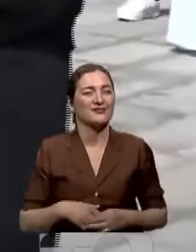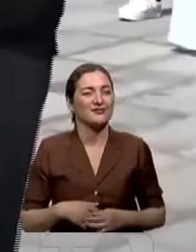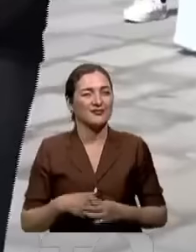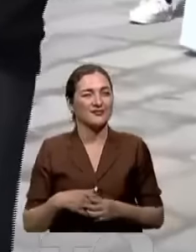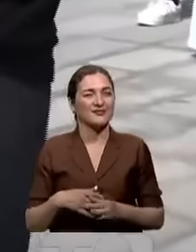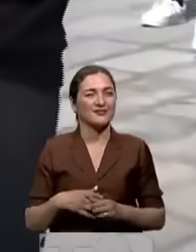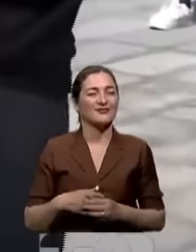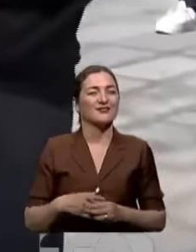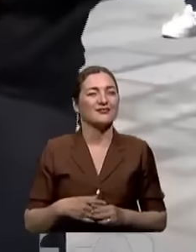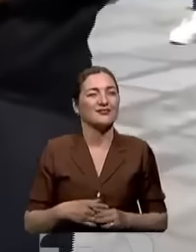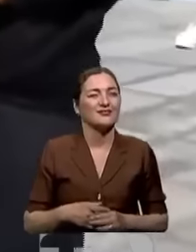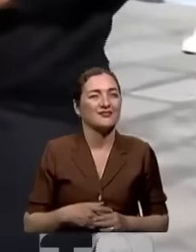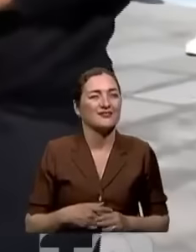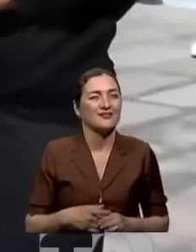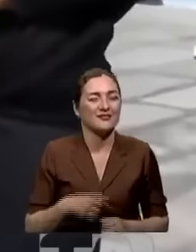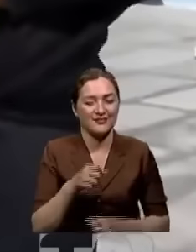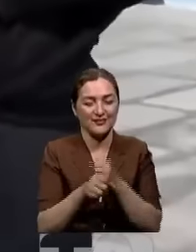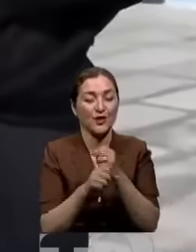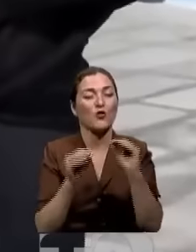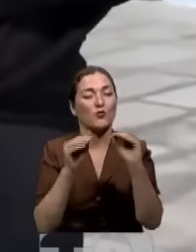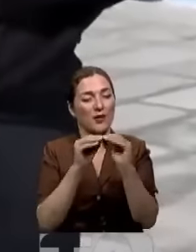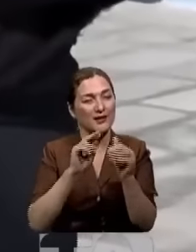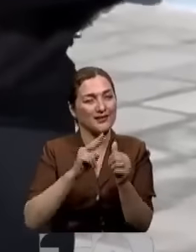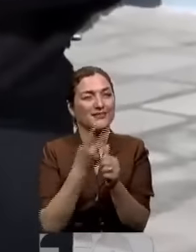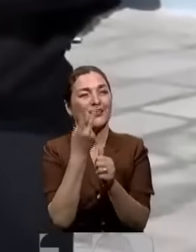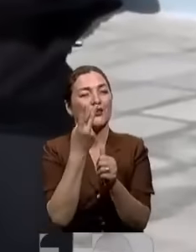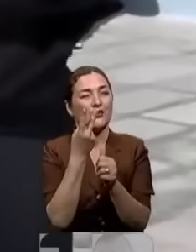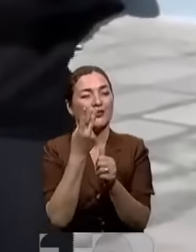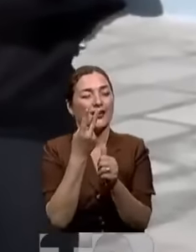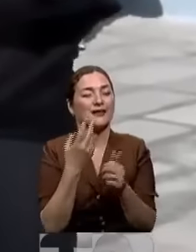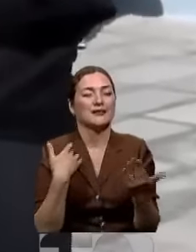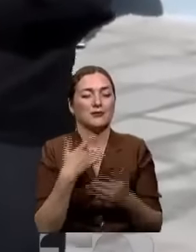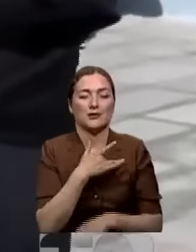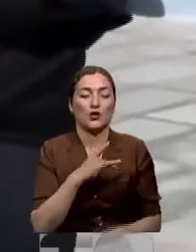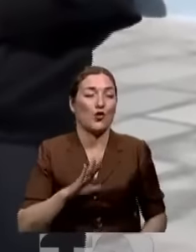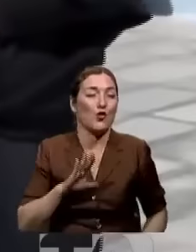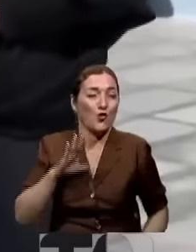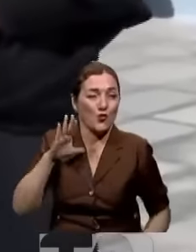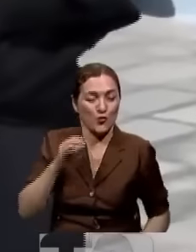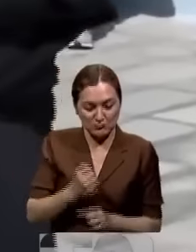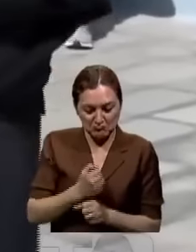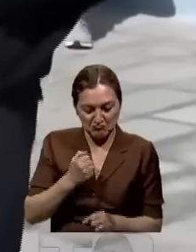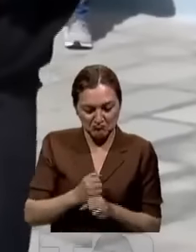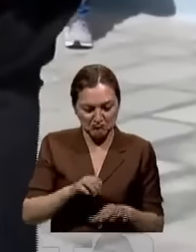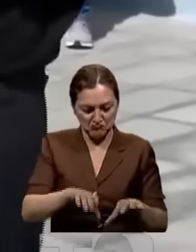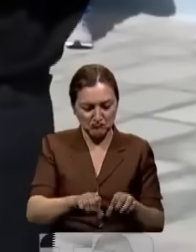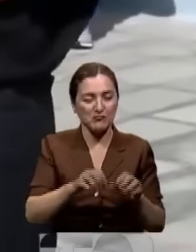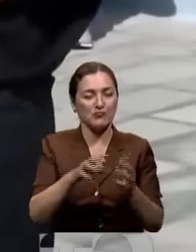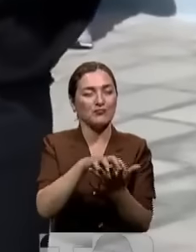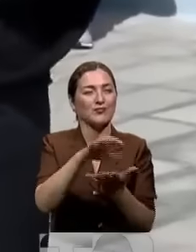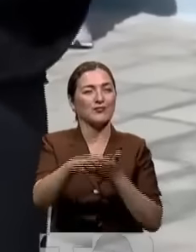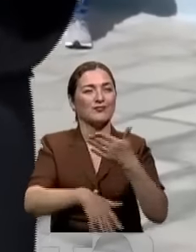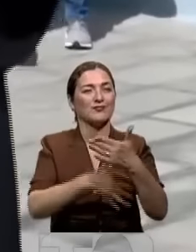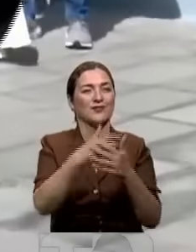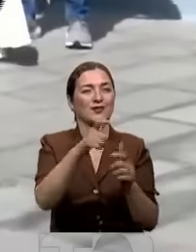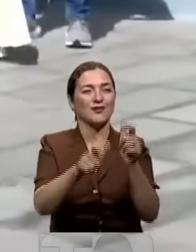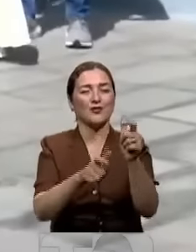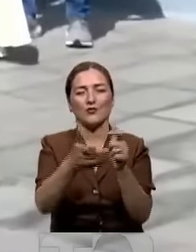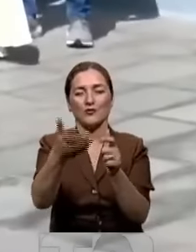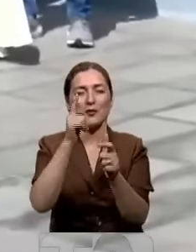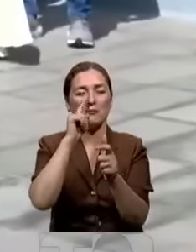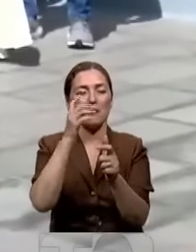Segundo lugar. Bueno, otro año más, segundo lugar. Estamos súper orgullosos del trabajo que estamos haciendo y esto va para toda la gente